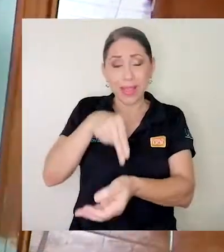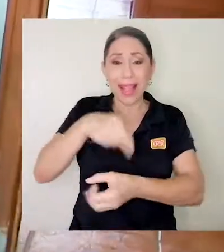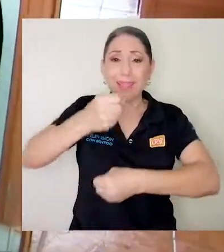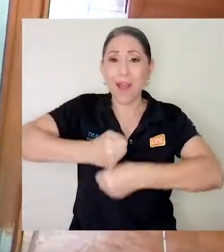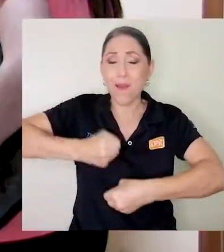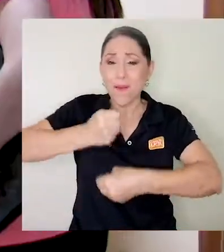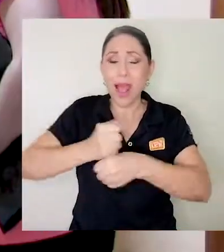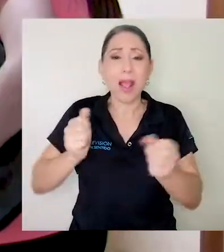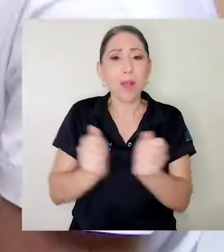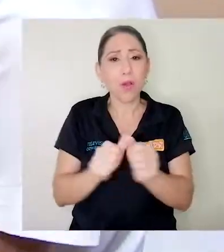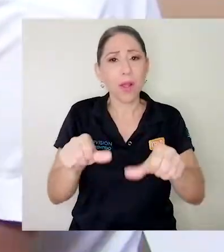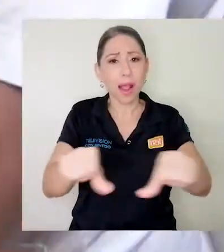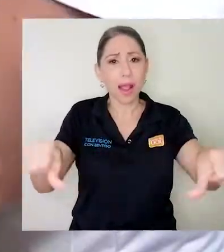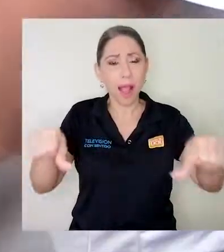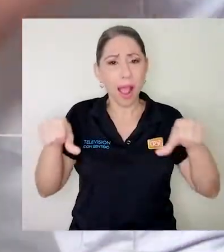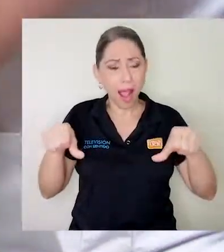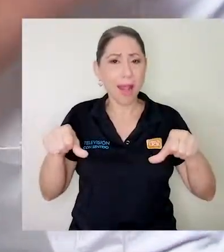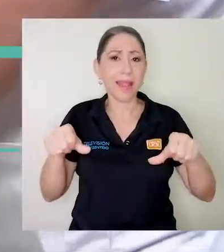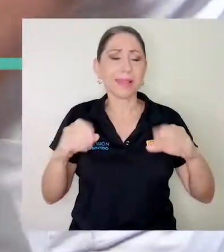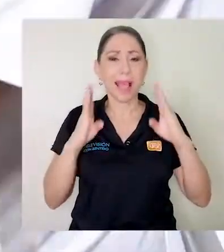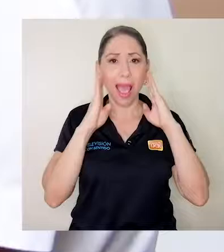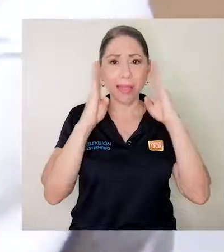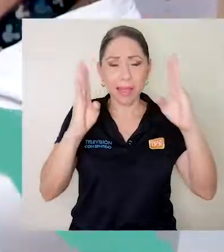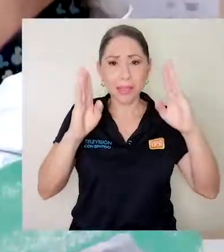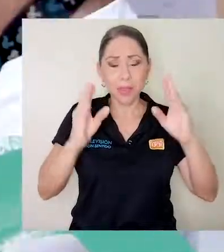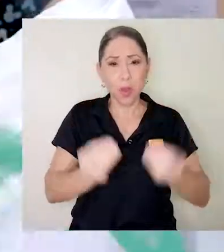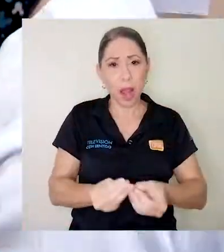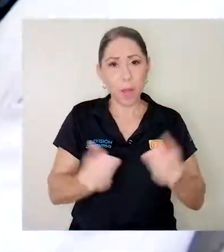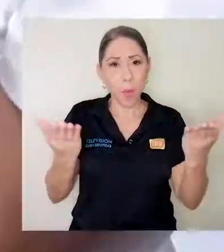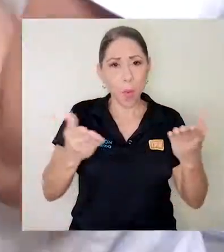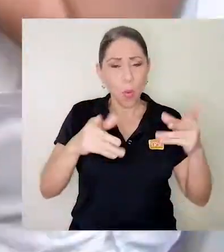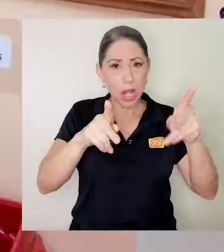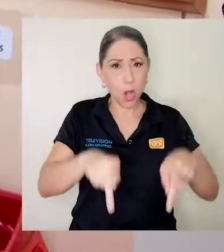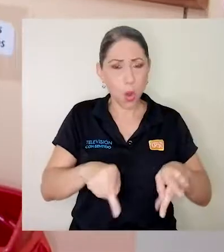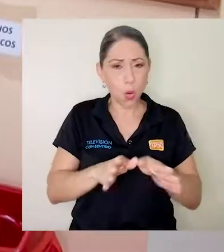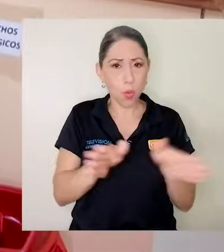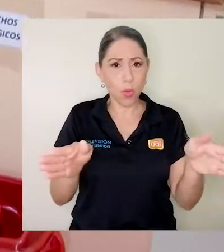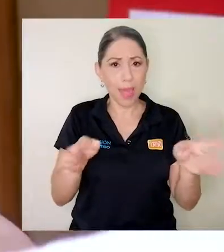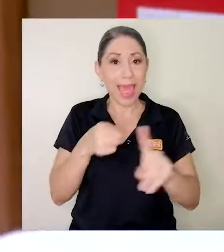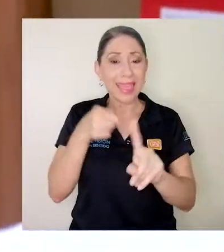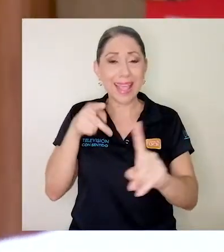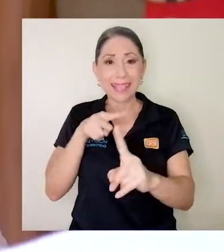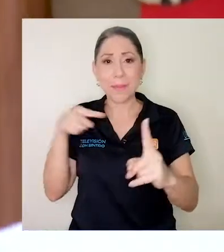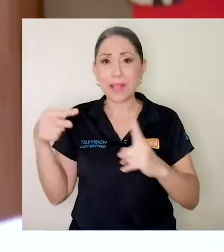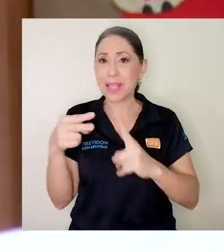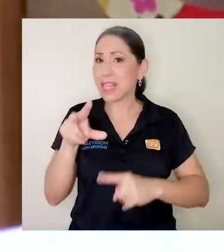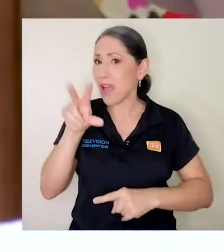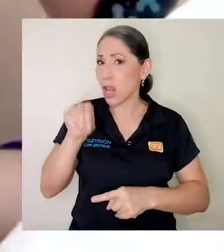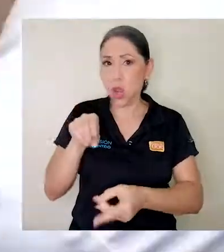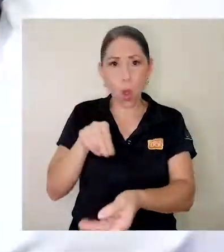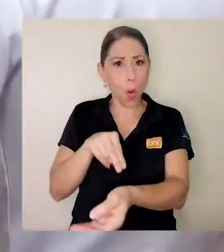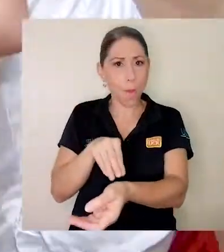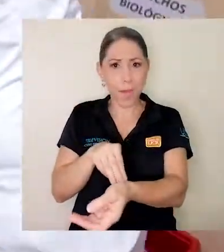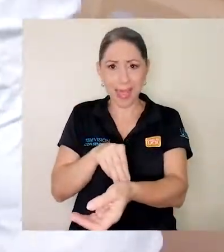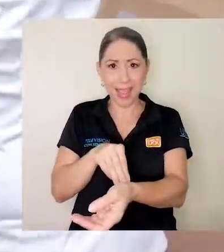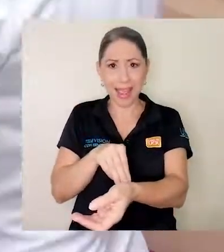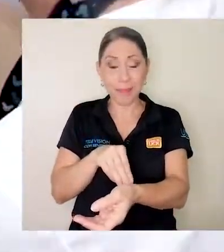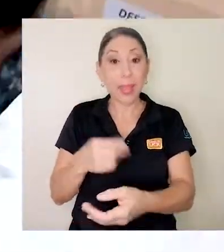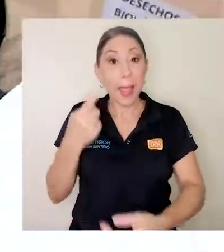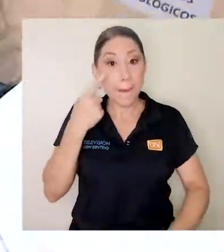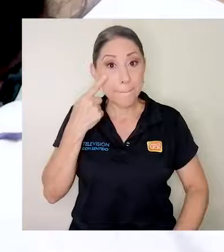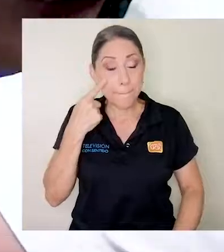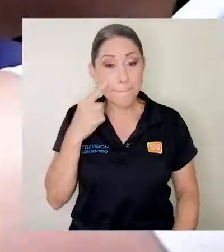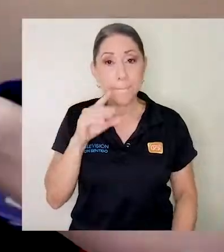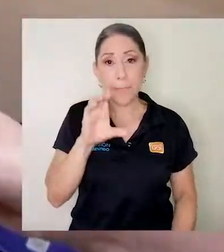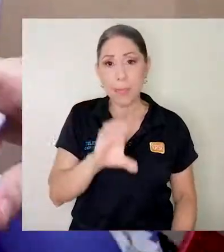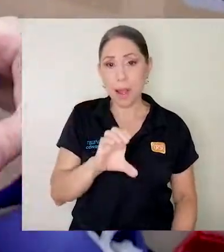trabaja con áreas que tienen que ver con atención al público desde una perspectiva no médica. Entonces, vean que la